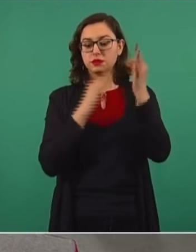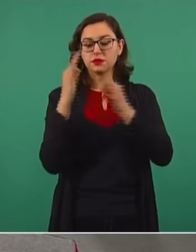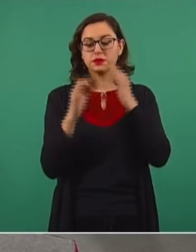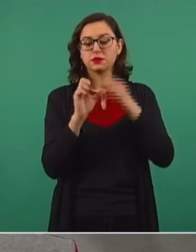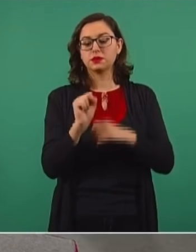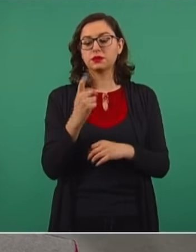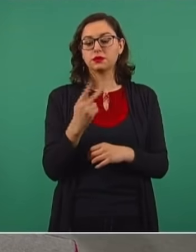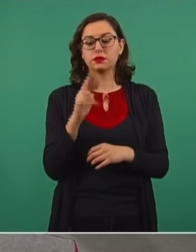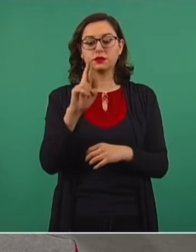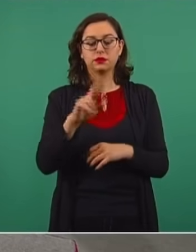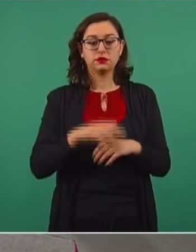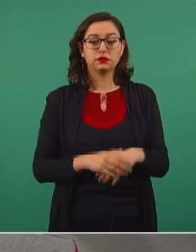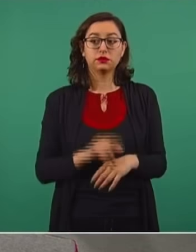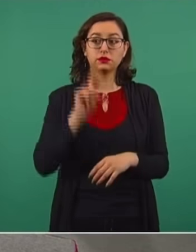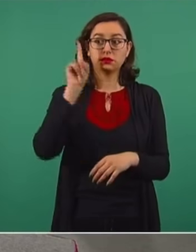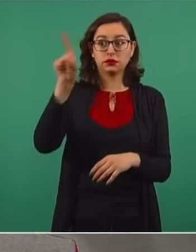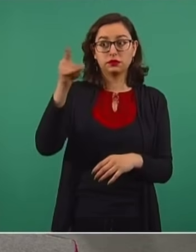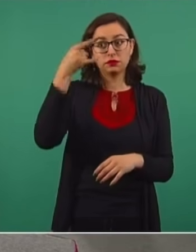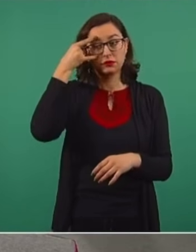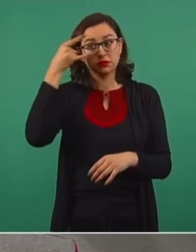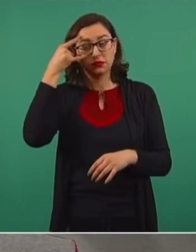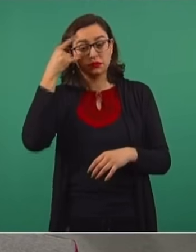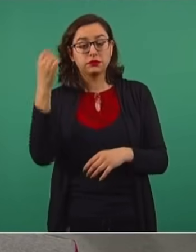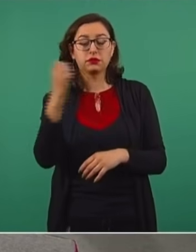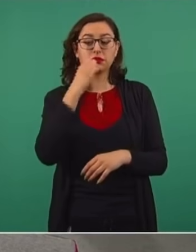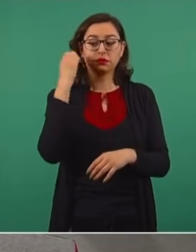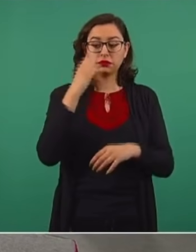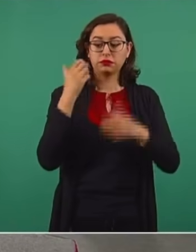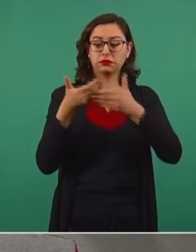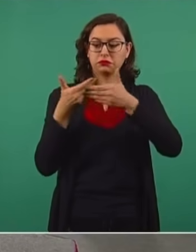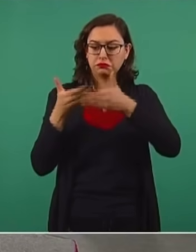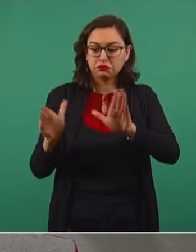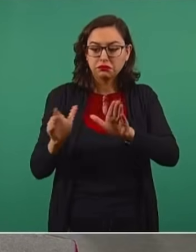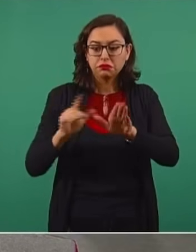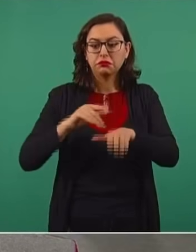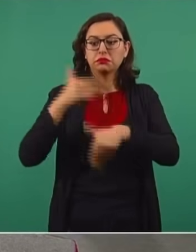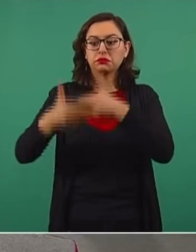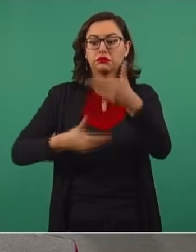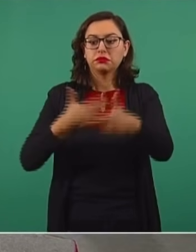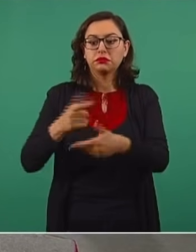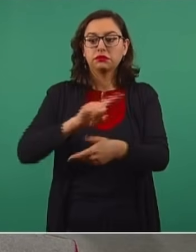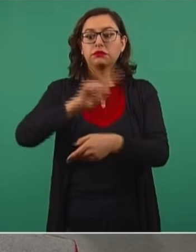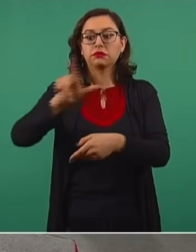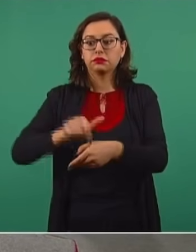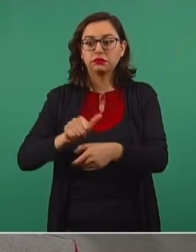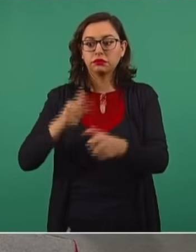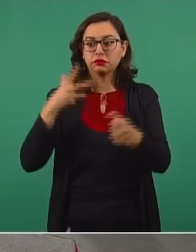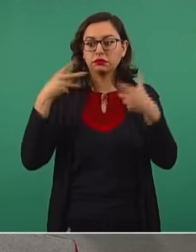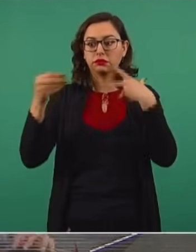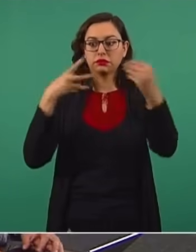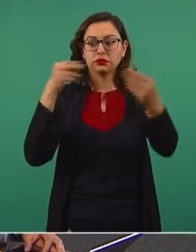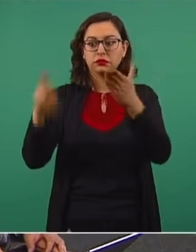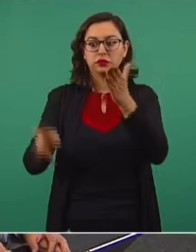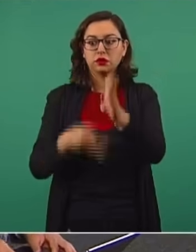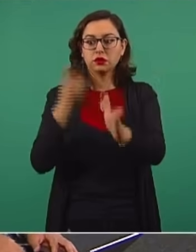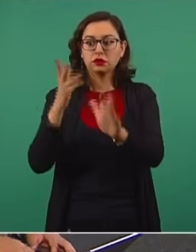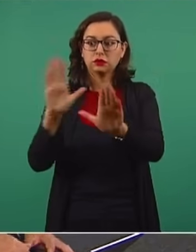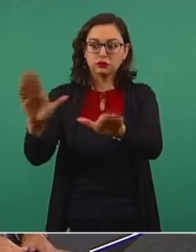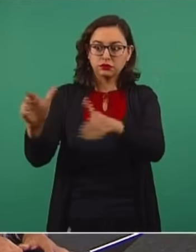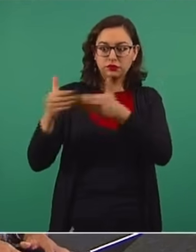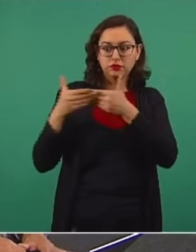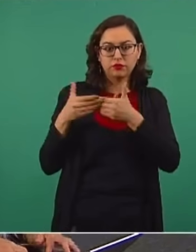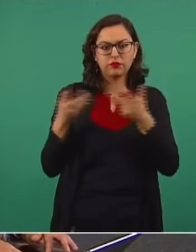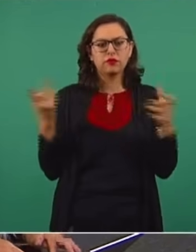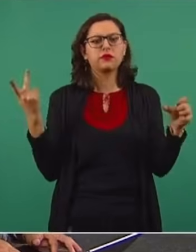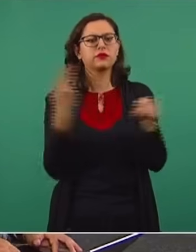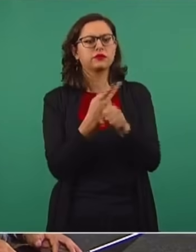sucedió en campeche que decidió retroceder en el plan de inicio a clases ante el incremento de casos covite que la selección nos